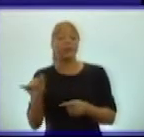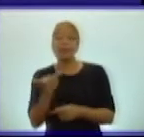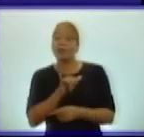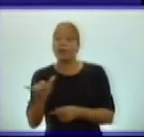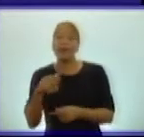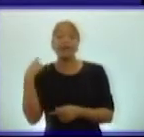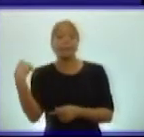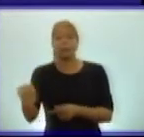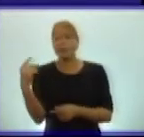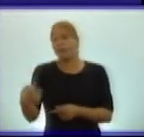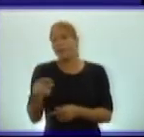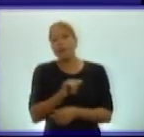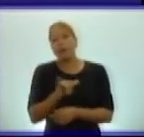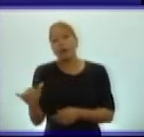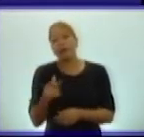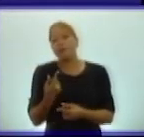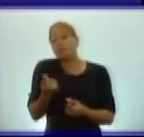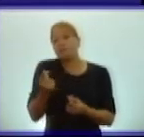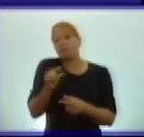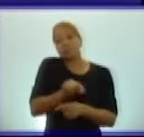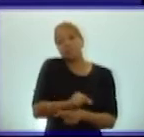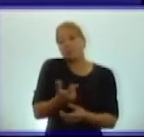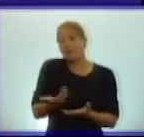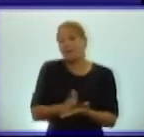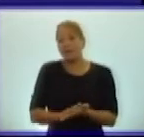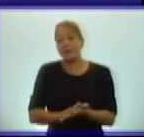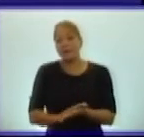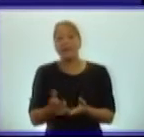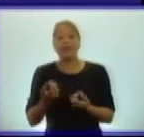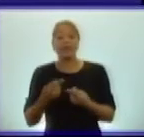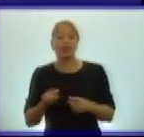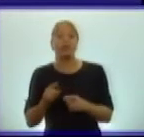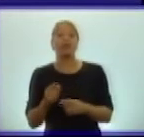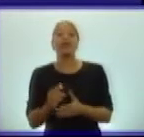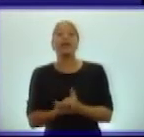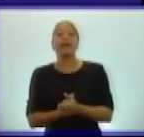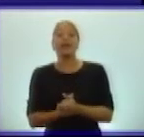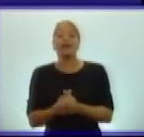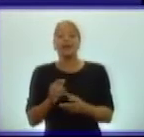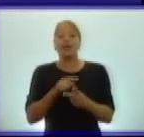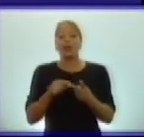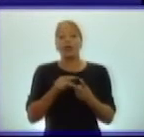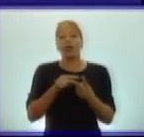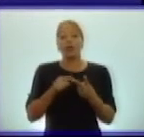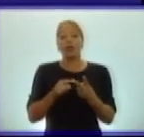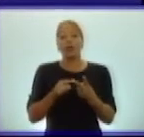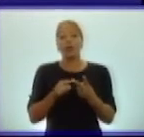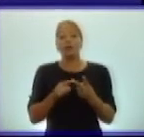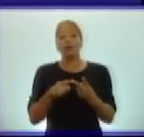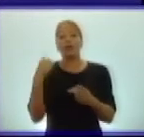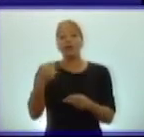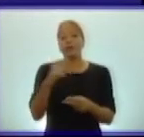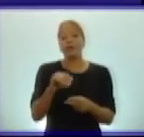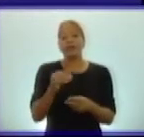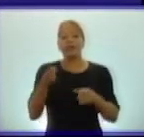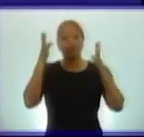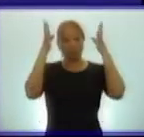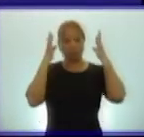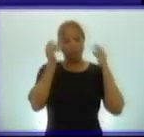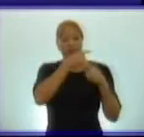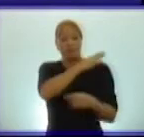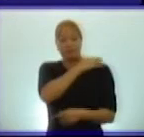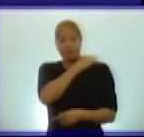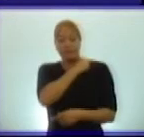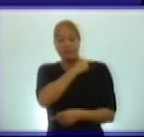eran explotados y lo vamos a demostrar un poquito más adelante. Por tanto, señores feudales y campesinos dependientes son las clases antagónicas en